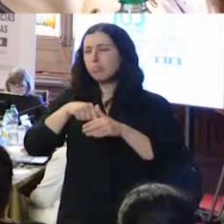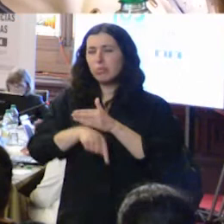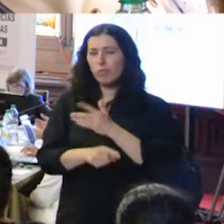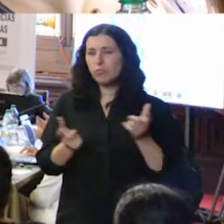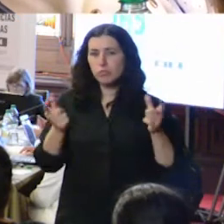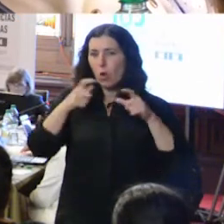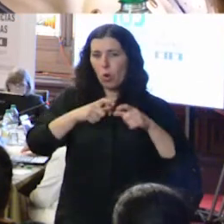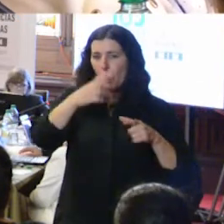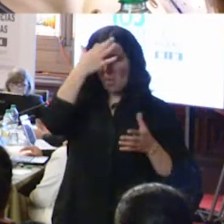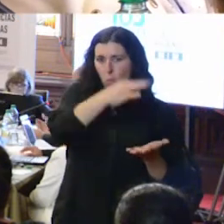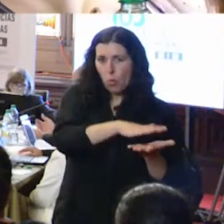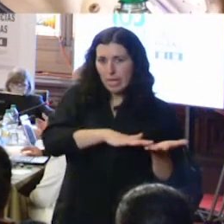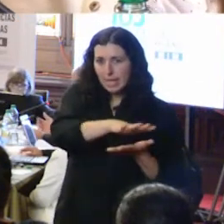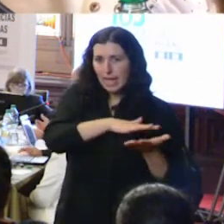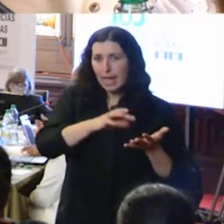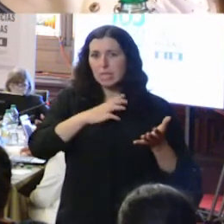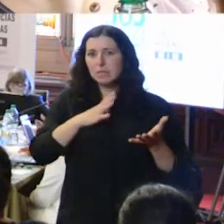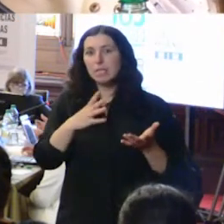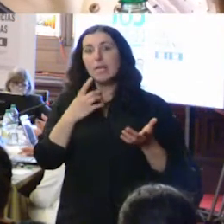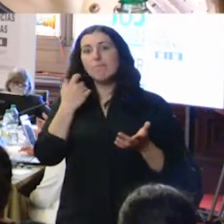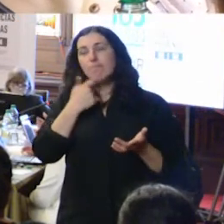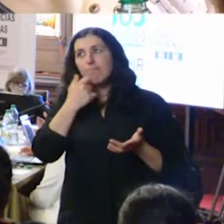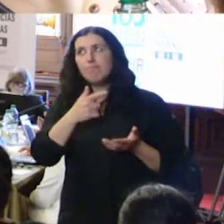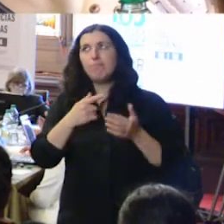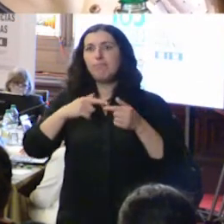en la comunidad, porque subsistían medidas